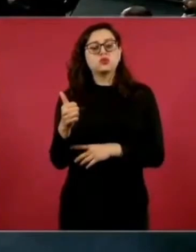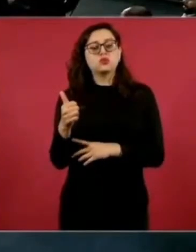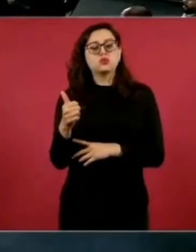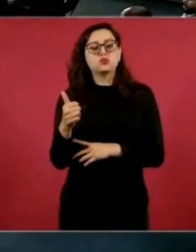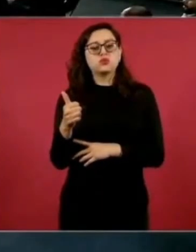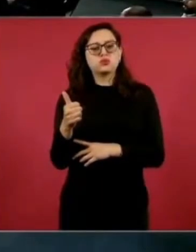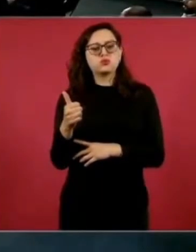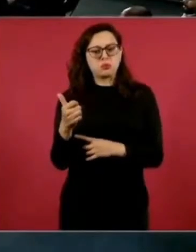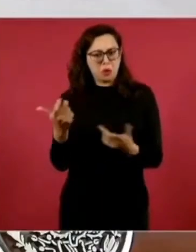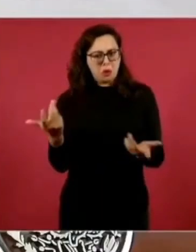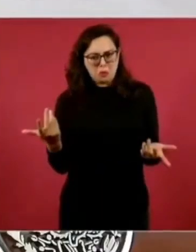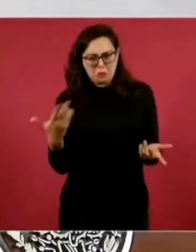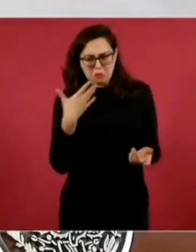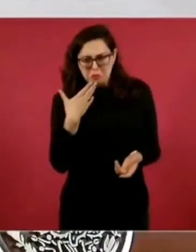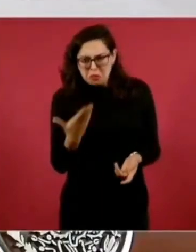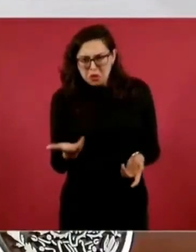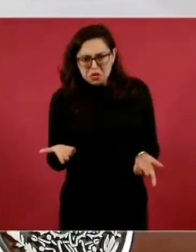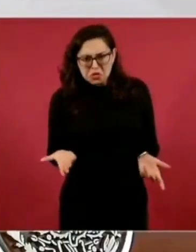Está bien, ¿no?